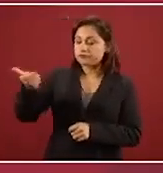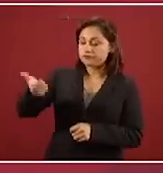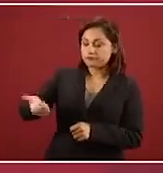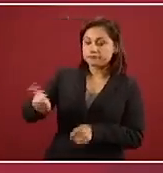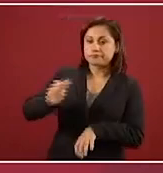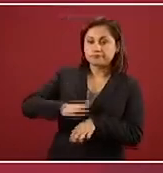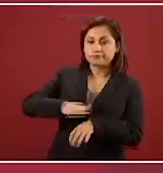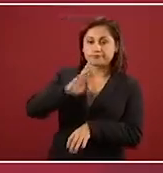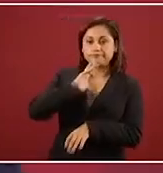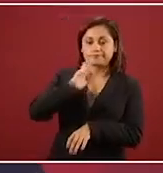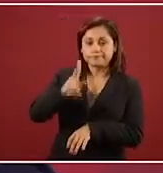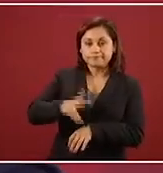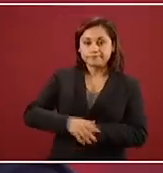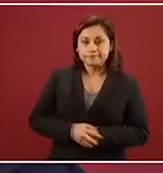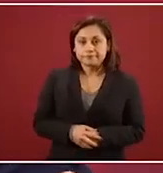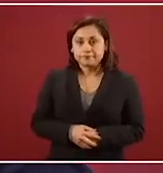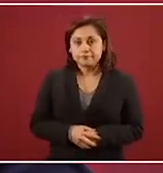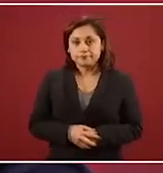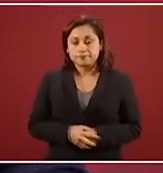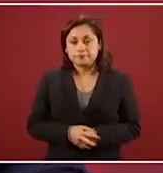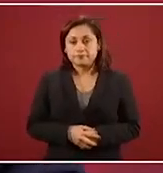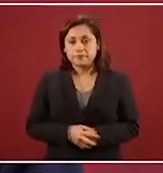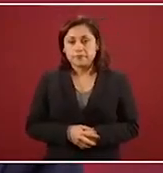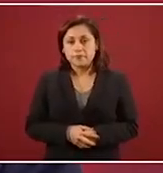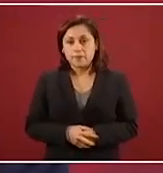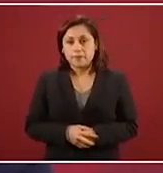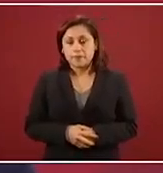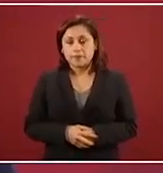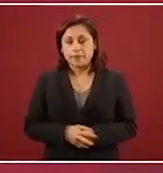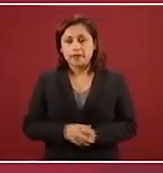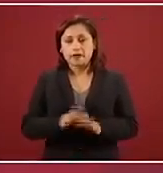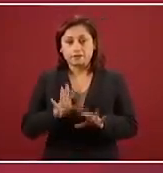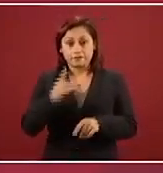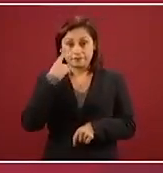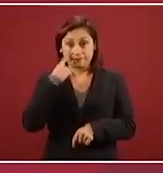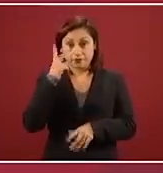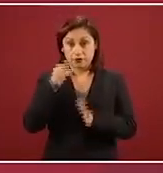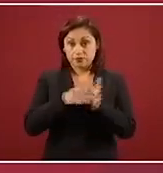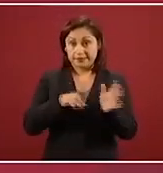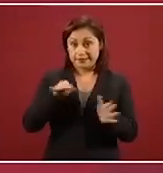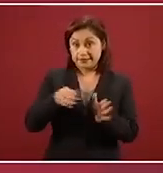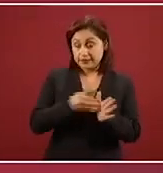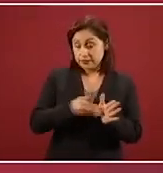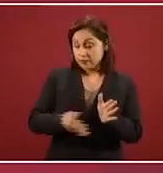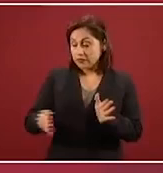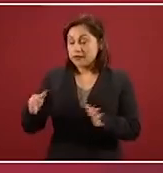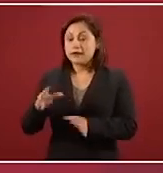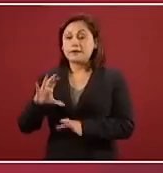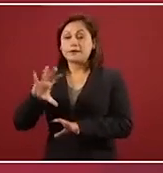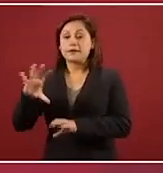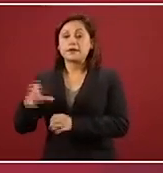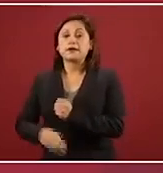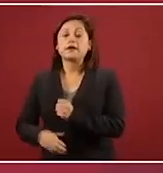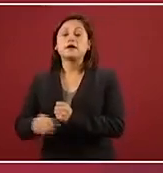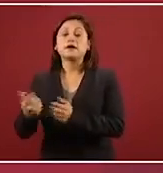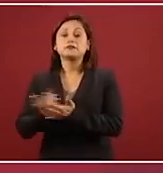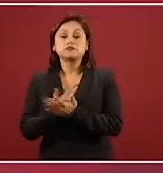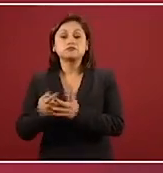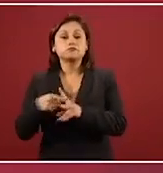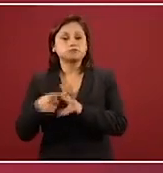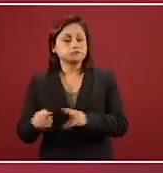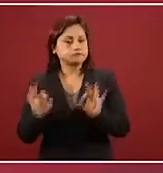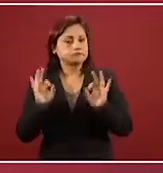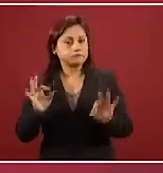de alguna forma. Sí es importante señalar que este año lo estamos cerrando con muy buenas cifras en términos